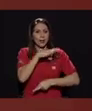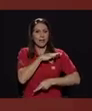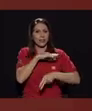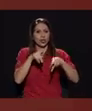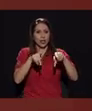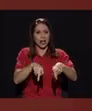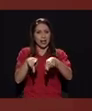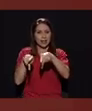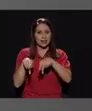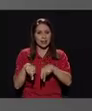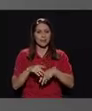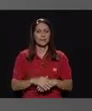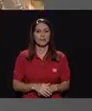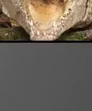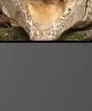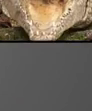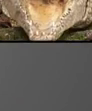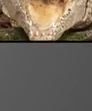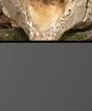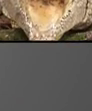de la gente.